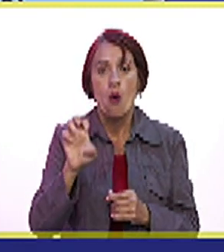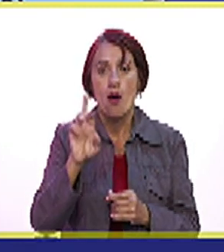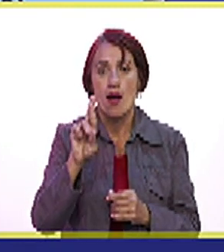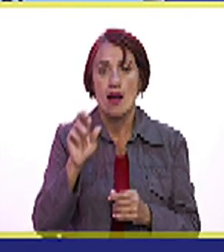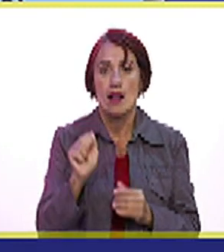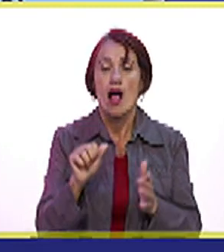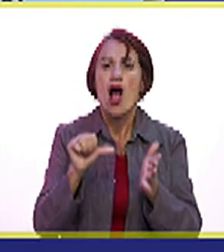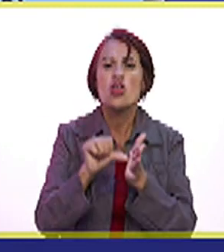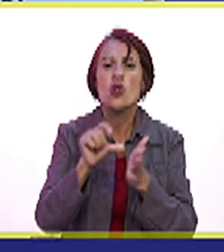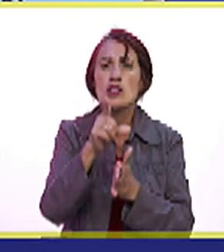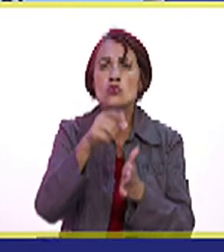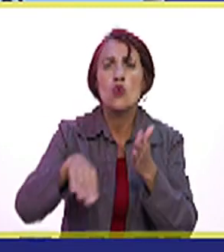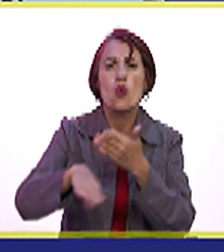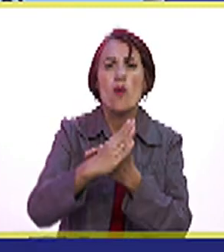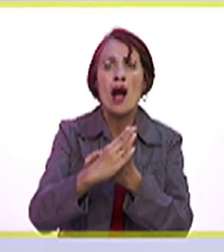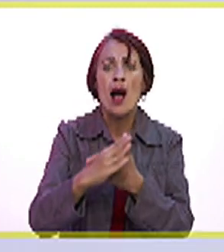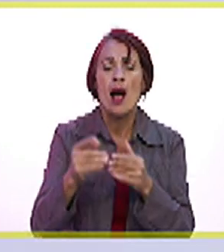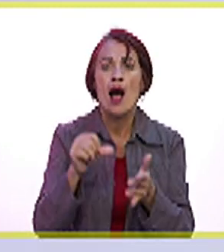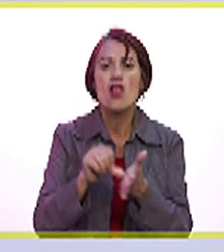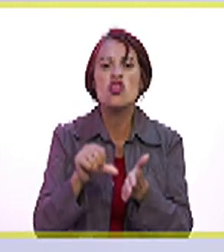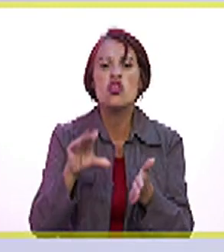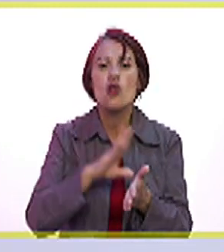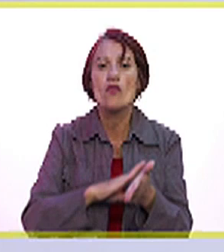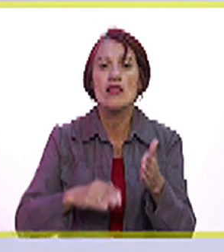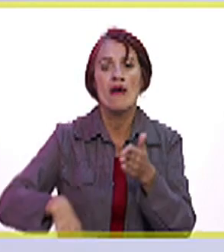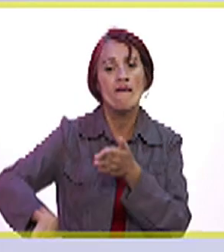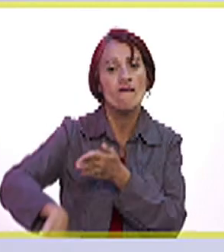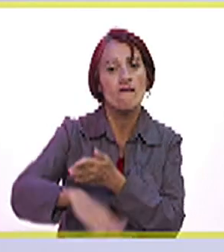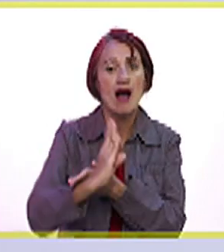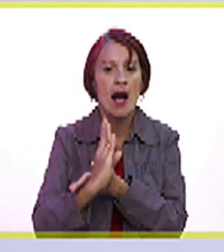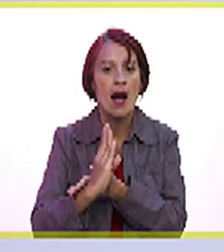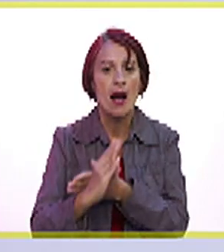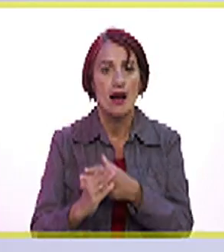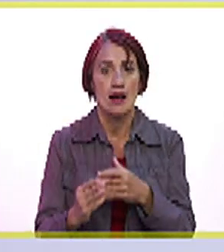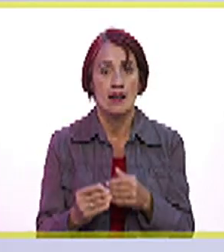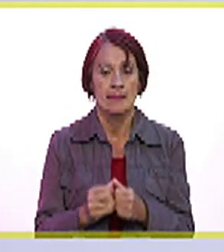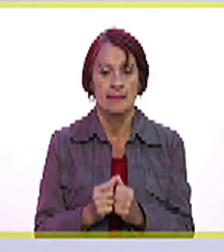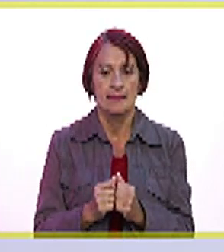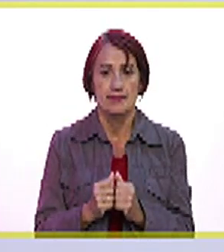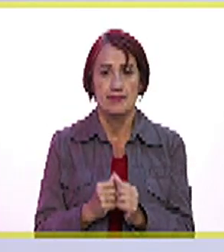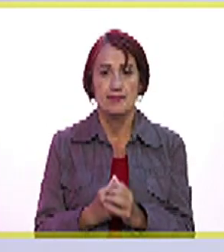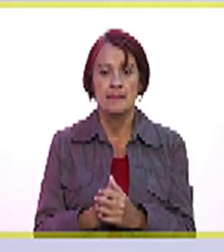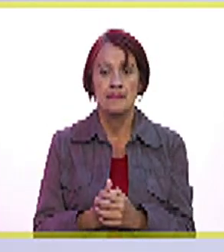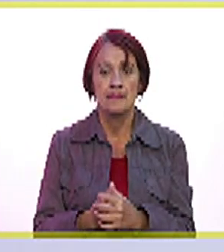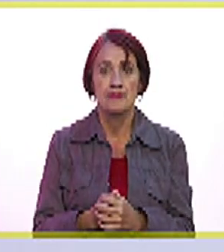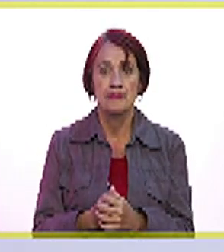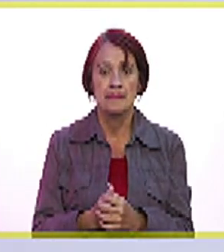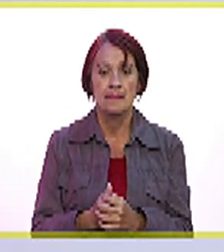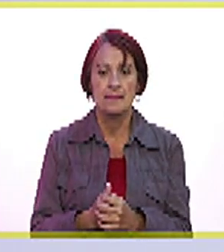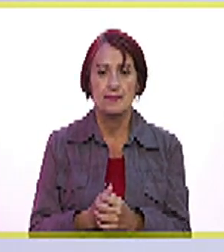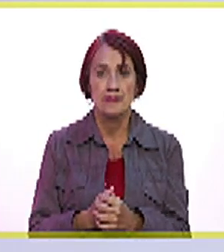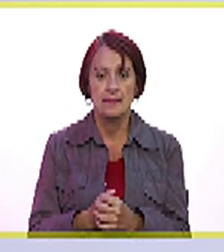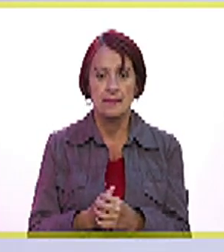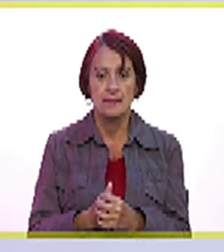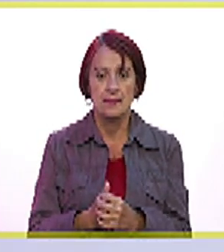¿A dónde vas? ¿Okay? ¿A dónde vas? Where are you going? Where are you going? ¿Okay?